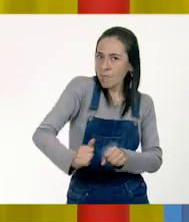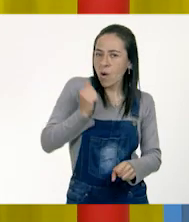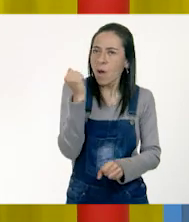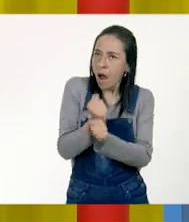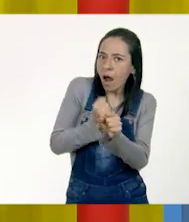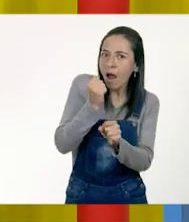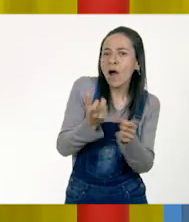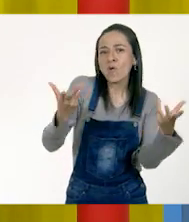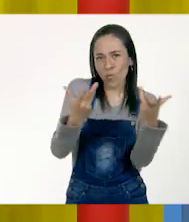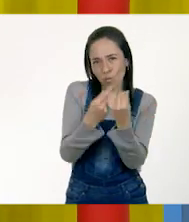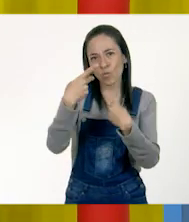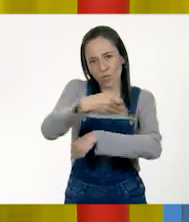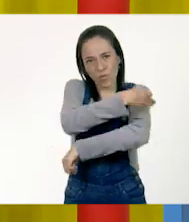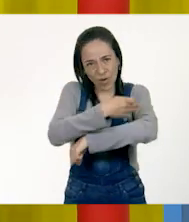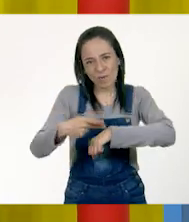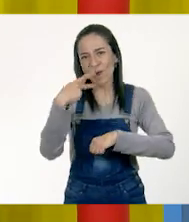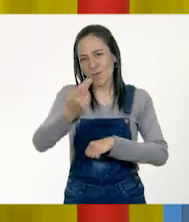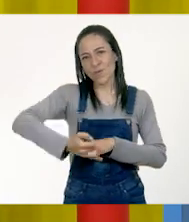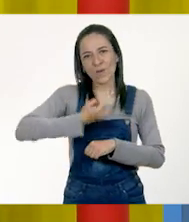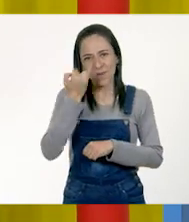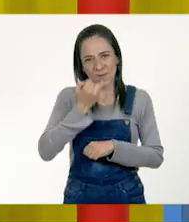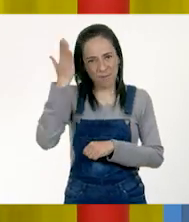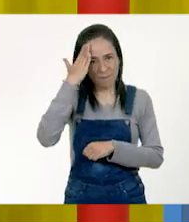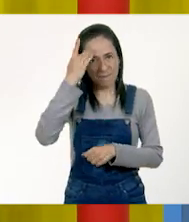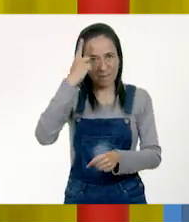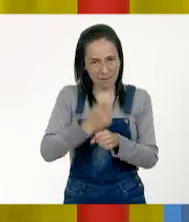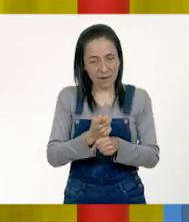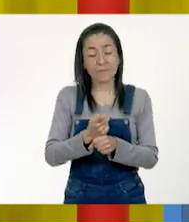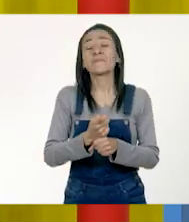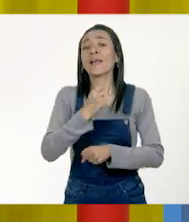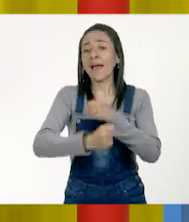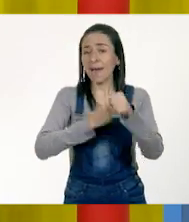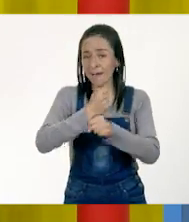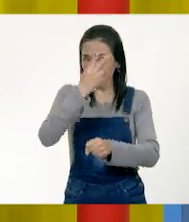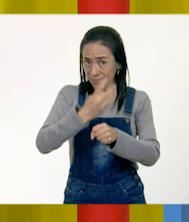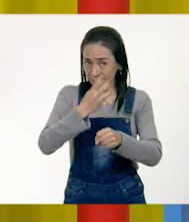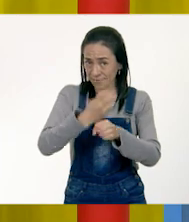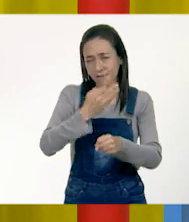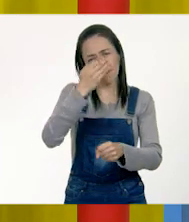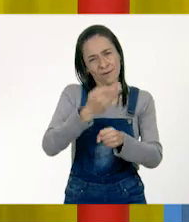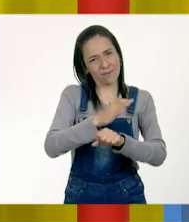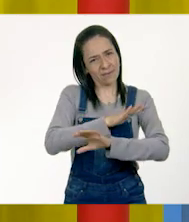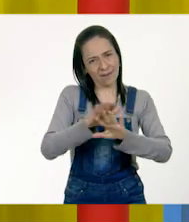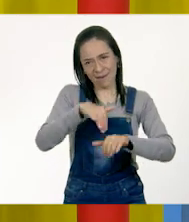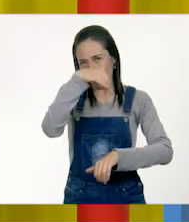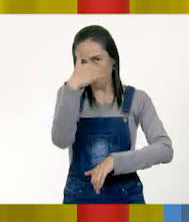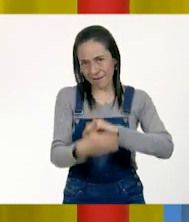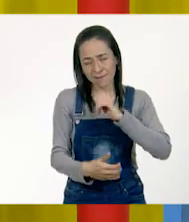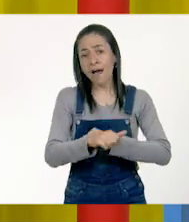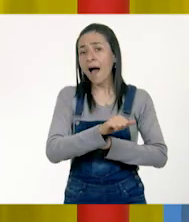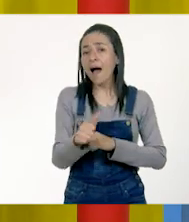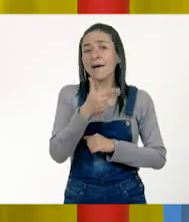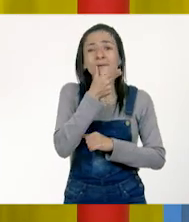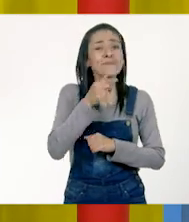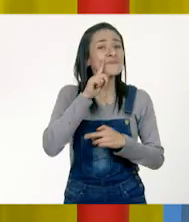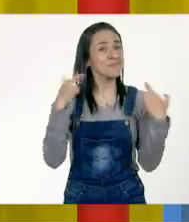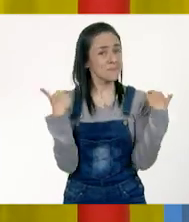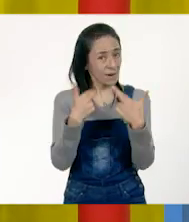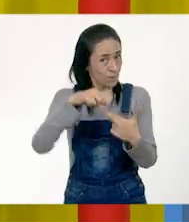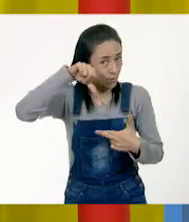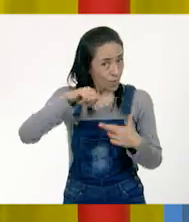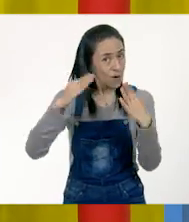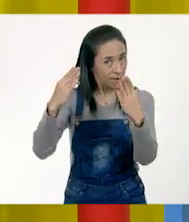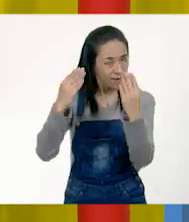lengua materna. Hasta aquí terminamos con tercer grado. Le damos las gracias a las maestras y a los maestros que el día de hoy nos dieron